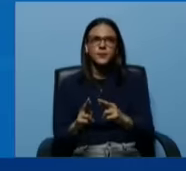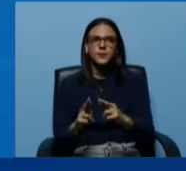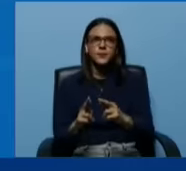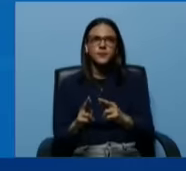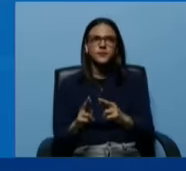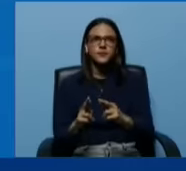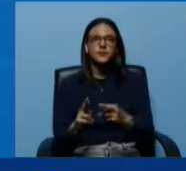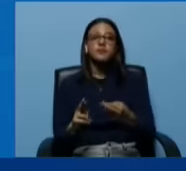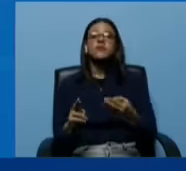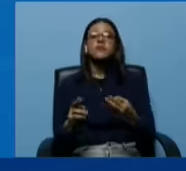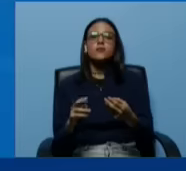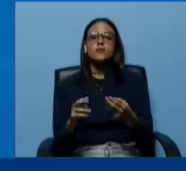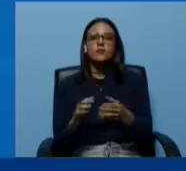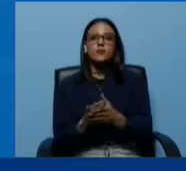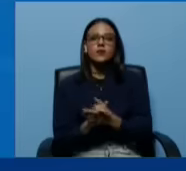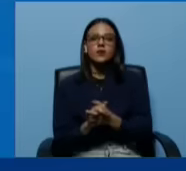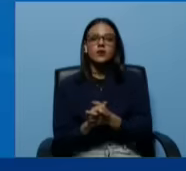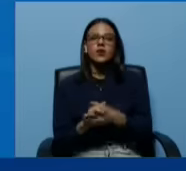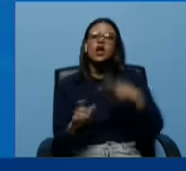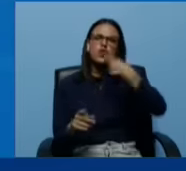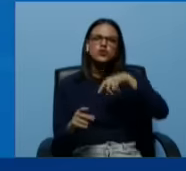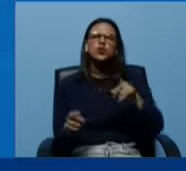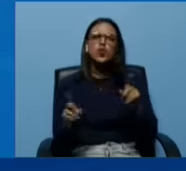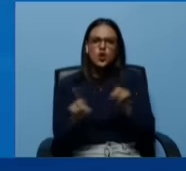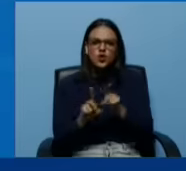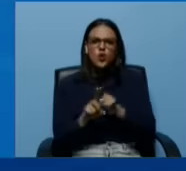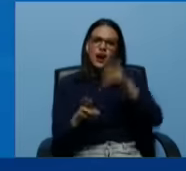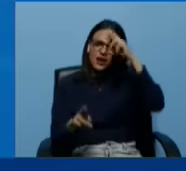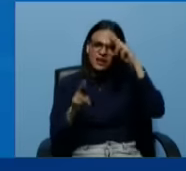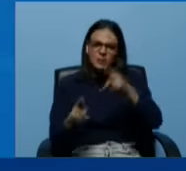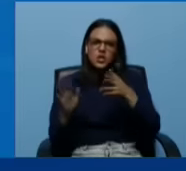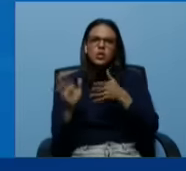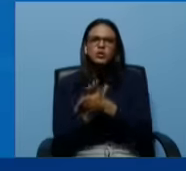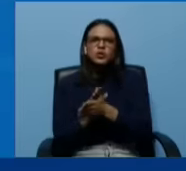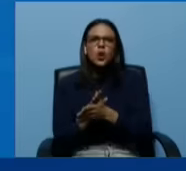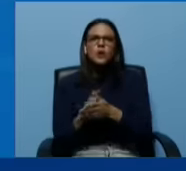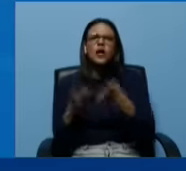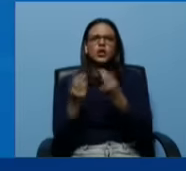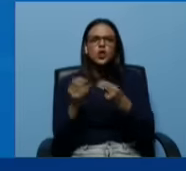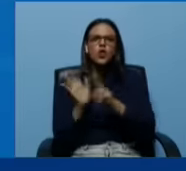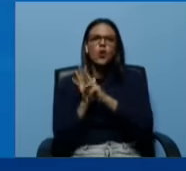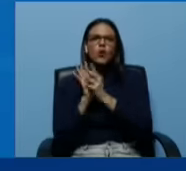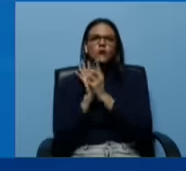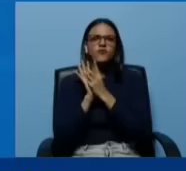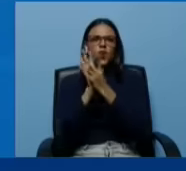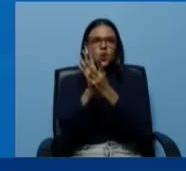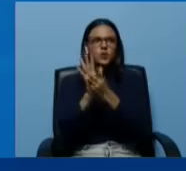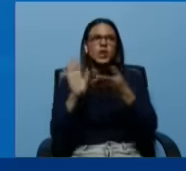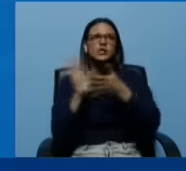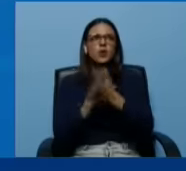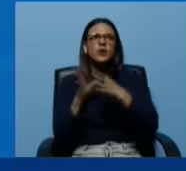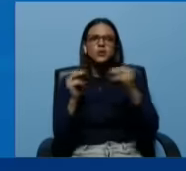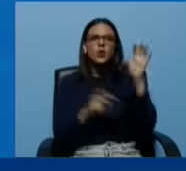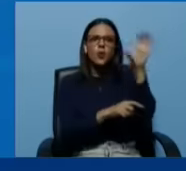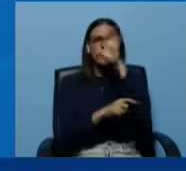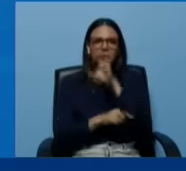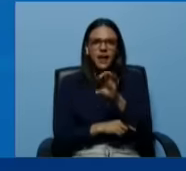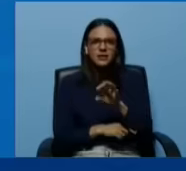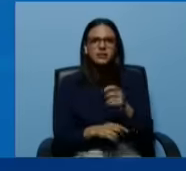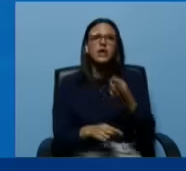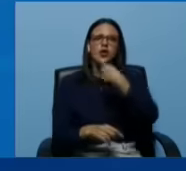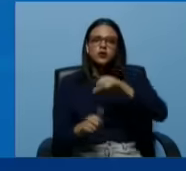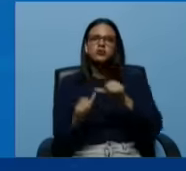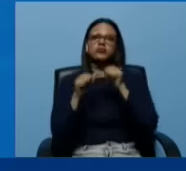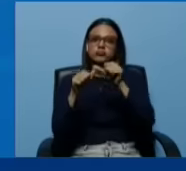de manera sagrada la soberanía de los estados y los países. Así va a seguir siendo.